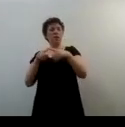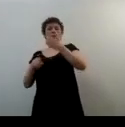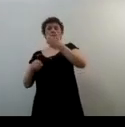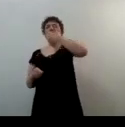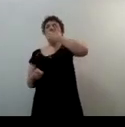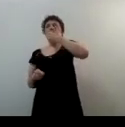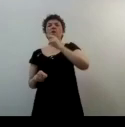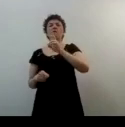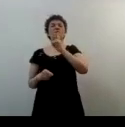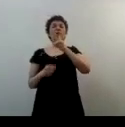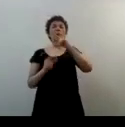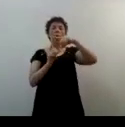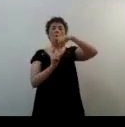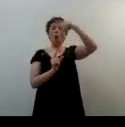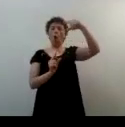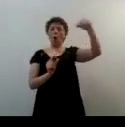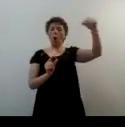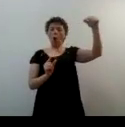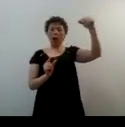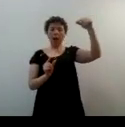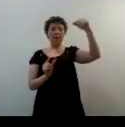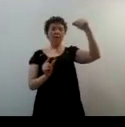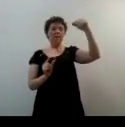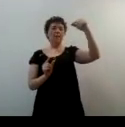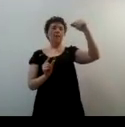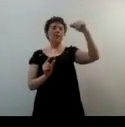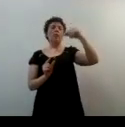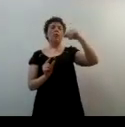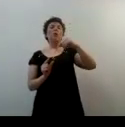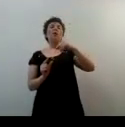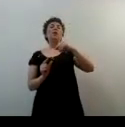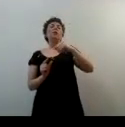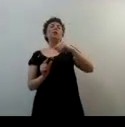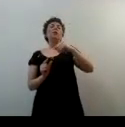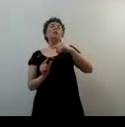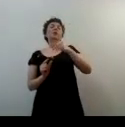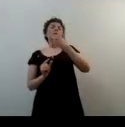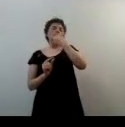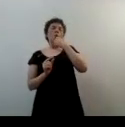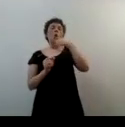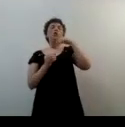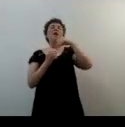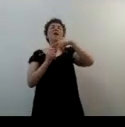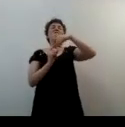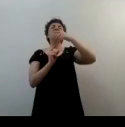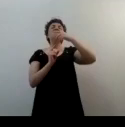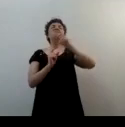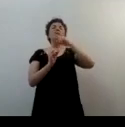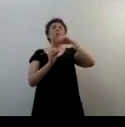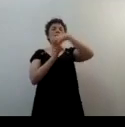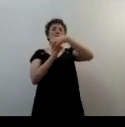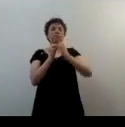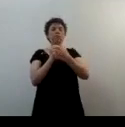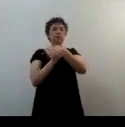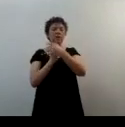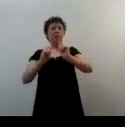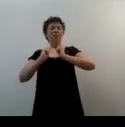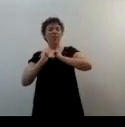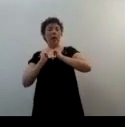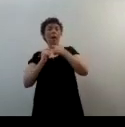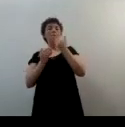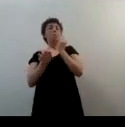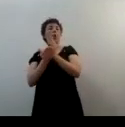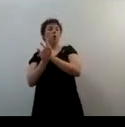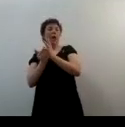ejemplo, verduras de hoja y verduras crucíferas, o brócoli, coliflor, te aportan realmente un poquito más